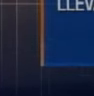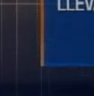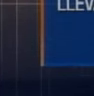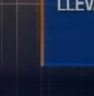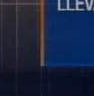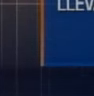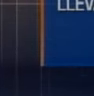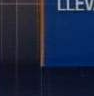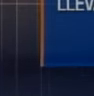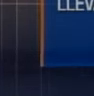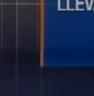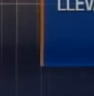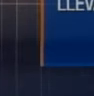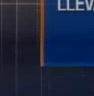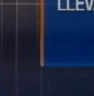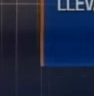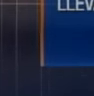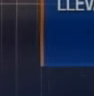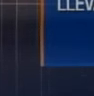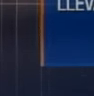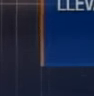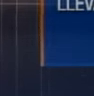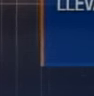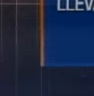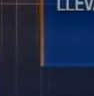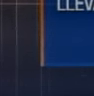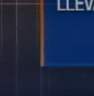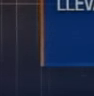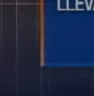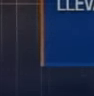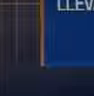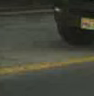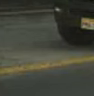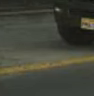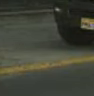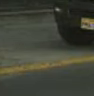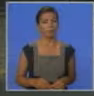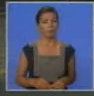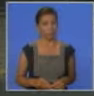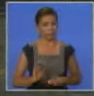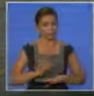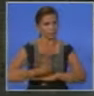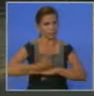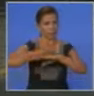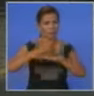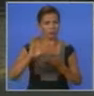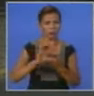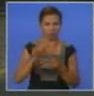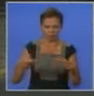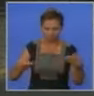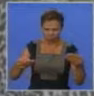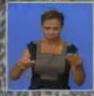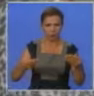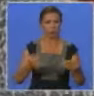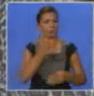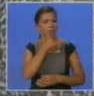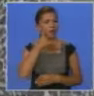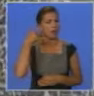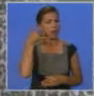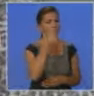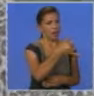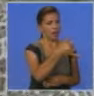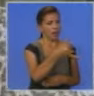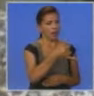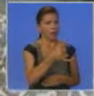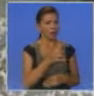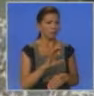lo anterior fue un escarmiento. Esto te llevará al otro mundo si hablas. Las autoridades del colegio llaman a la policía y se llevan detenido